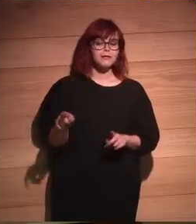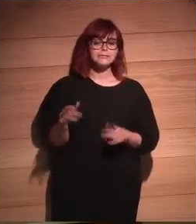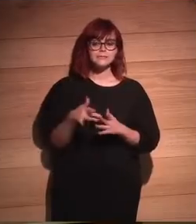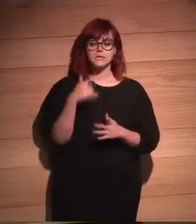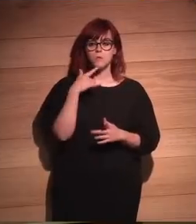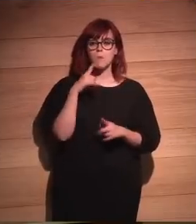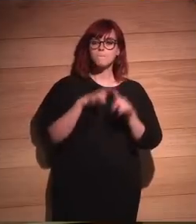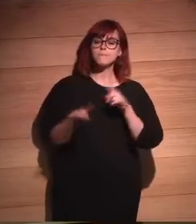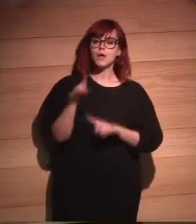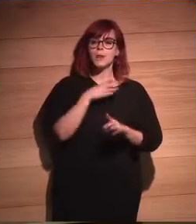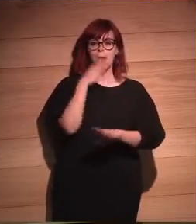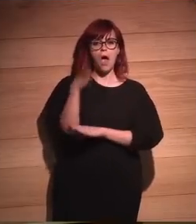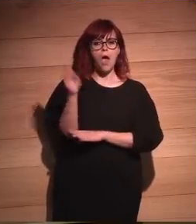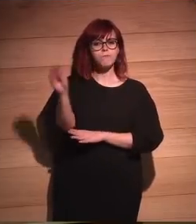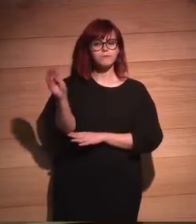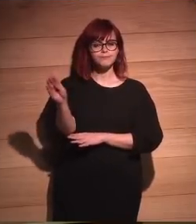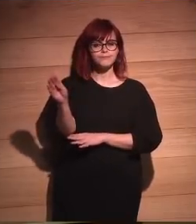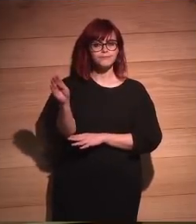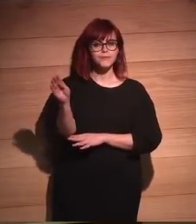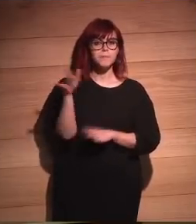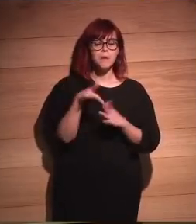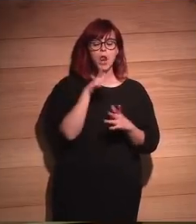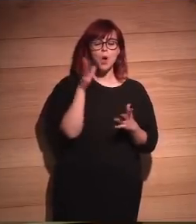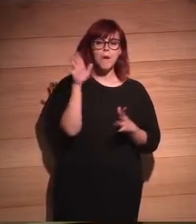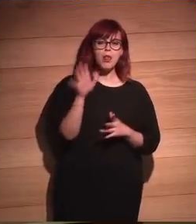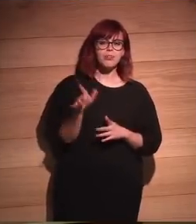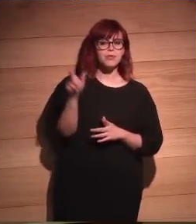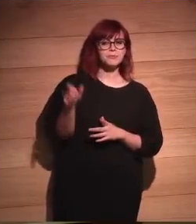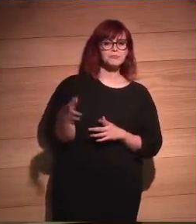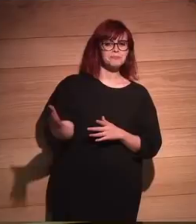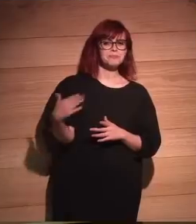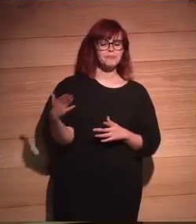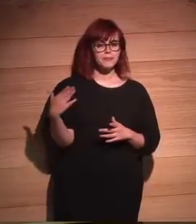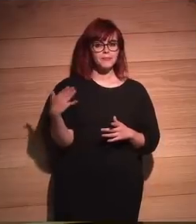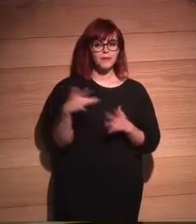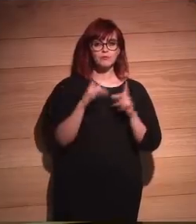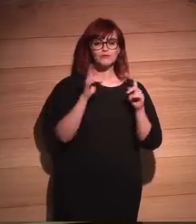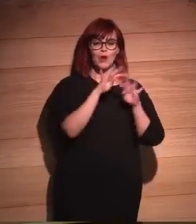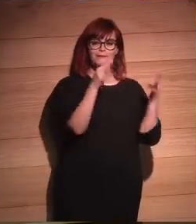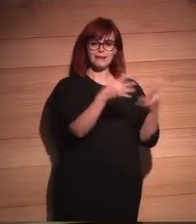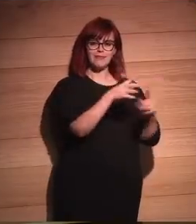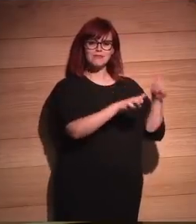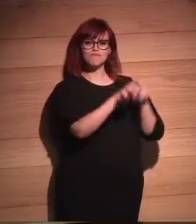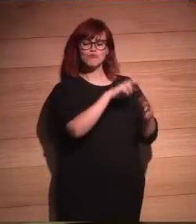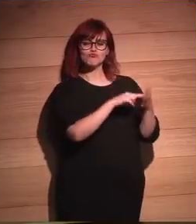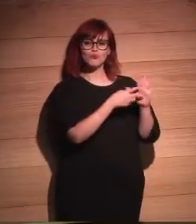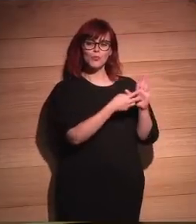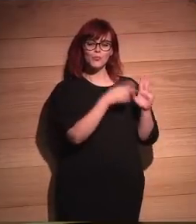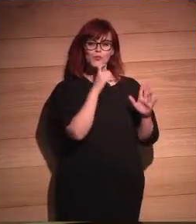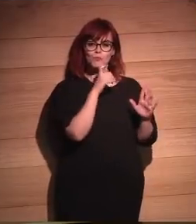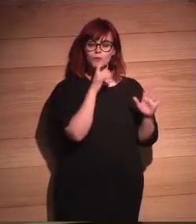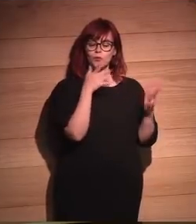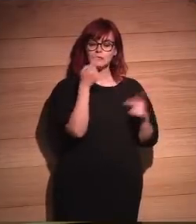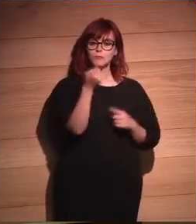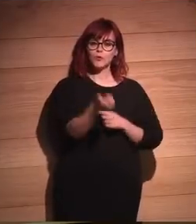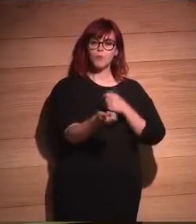tenemos un problema, acudimos al experto, no acudimos única y exclusivamente a Internet para ver cómo lo resolvemos. Por tanto, yo creo que esto poco